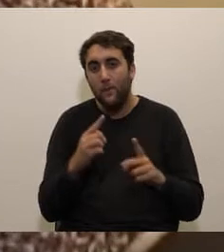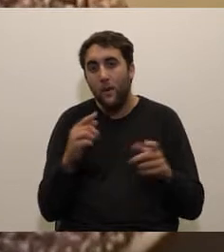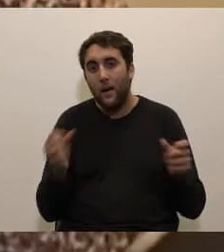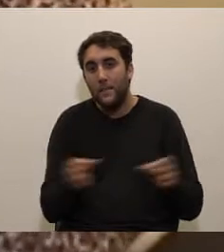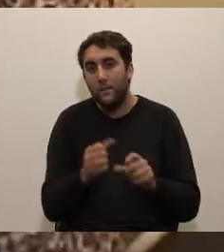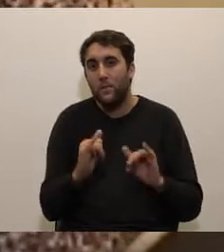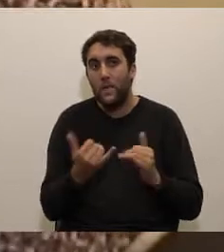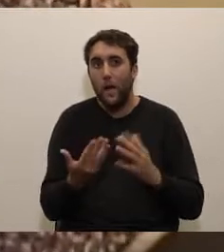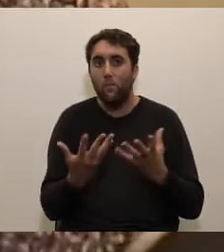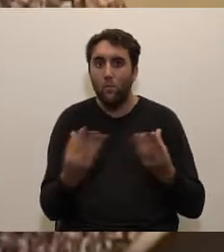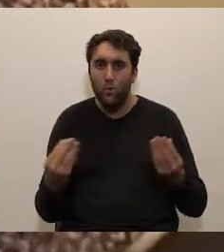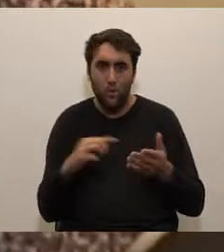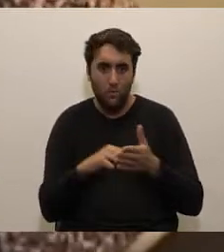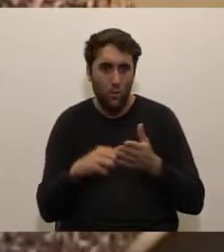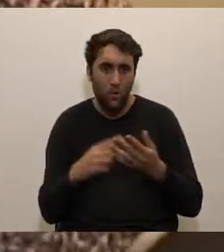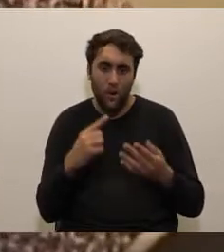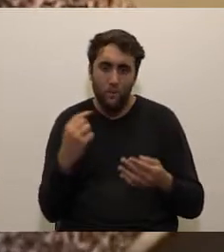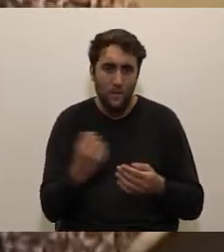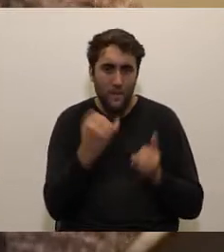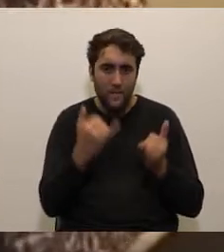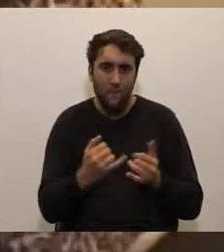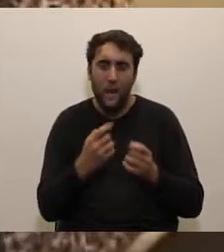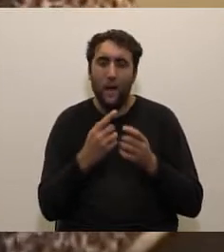suma muchísimos puntos, me parece a mí, para la llegada.